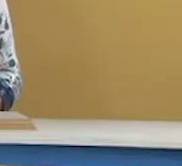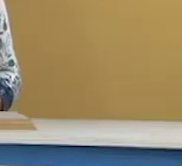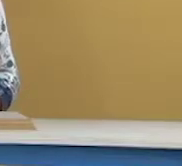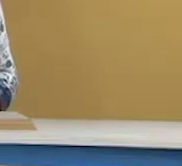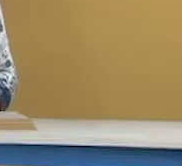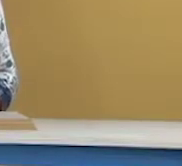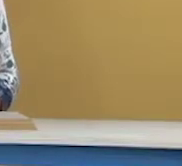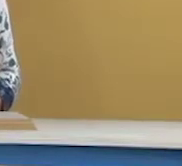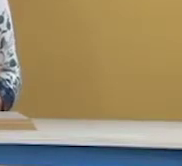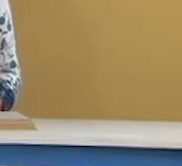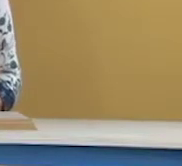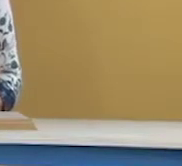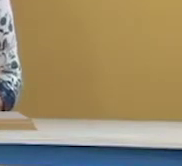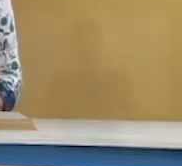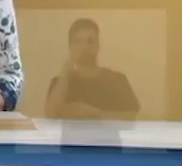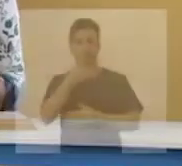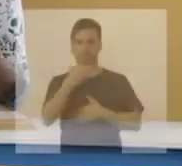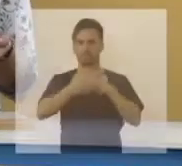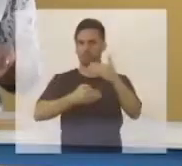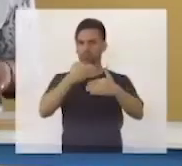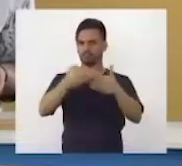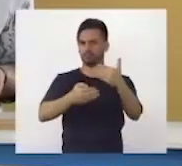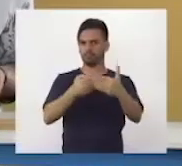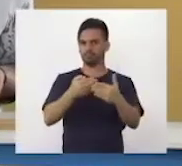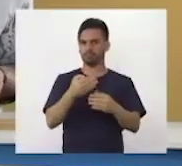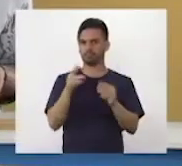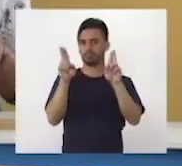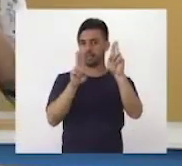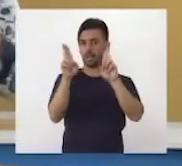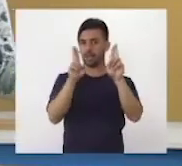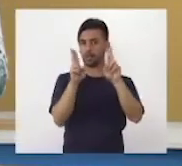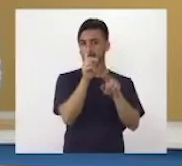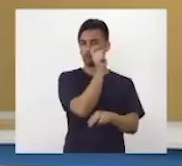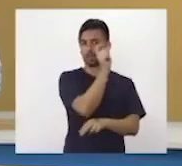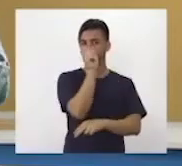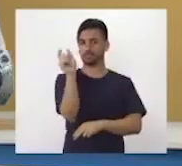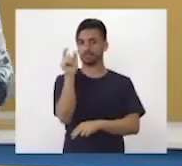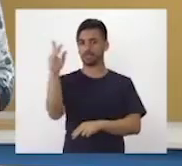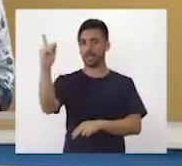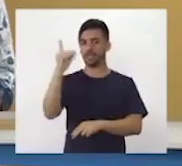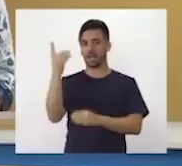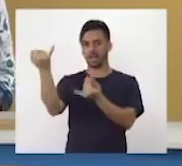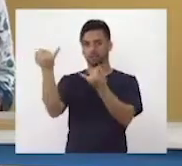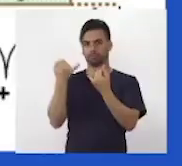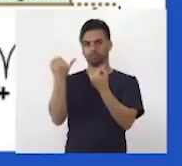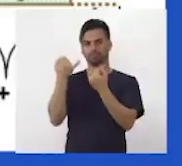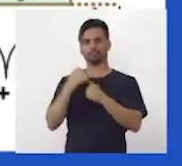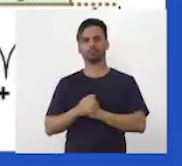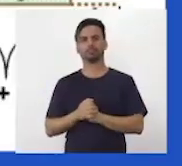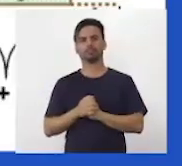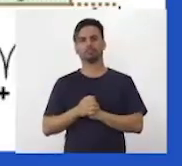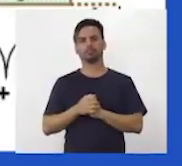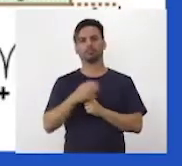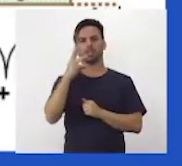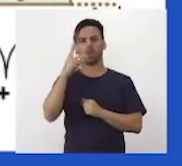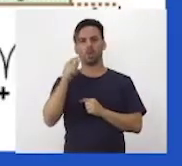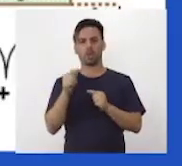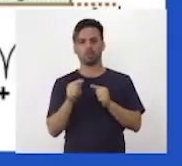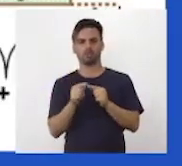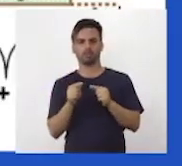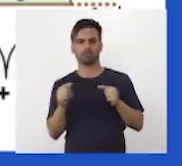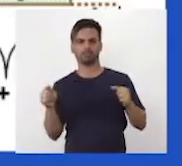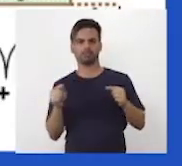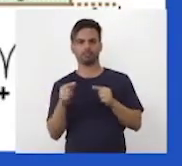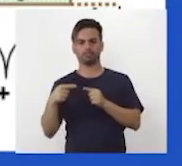El mismo proceder. Vamos entonces a designar variables a los datos conocidos. La longitud del lado del